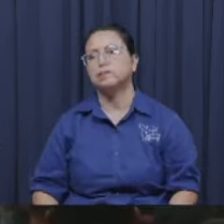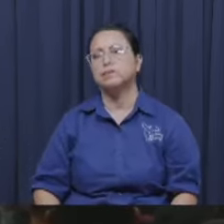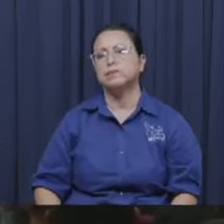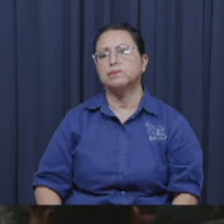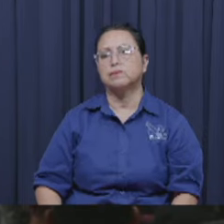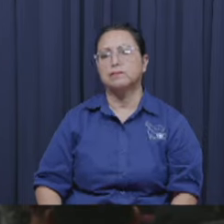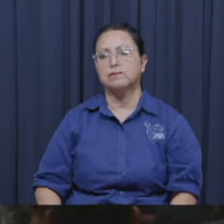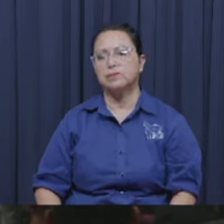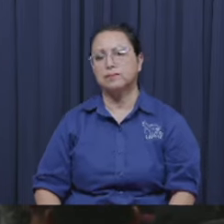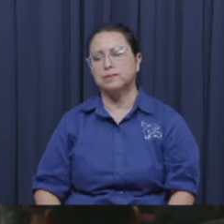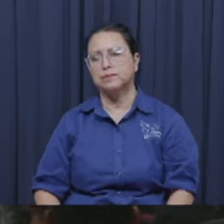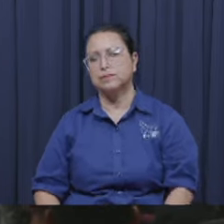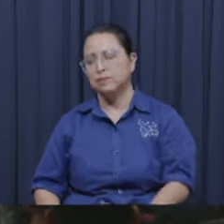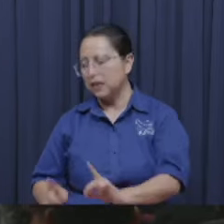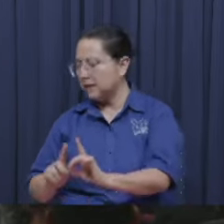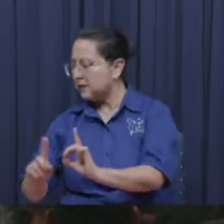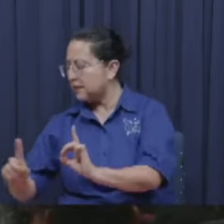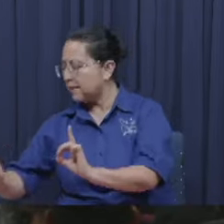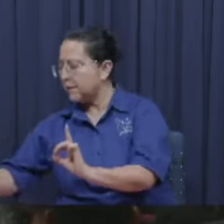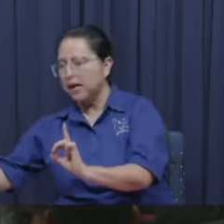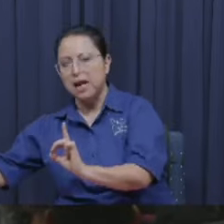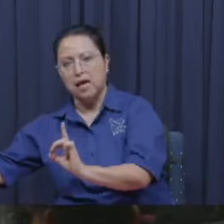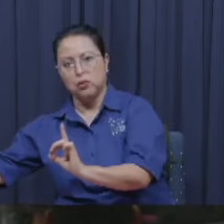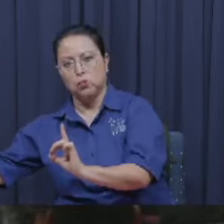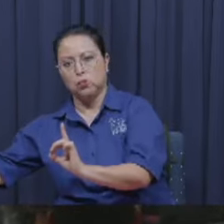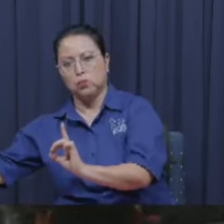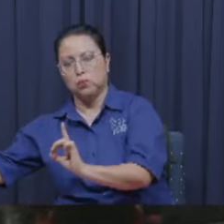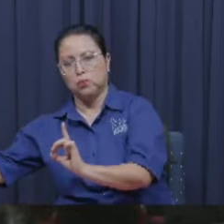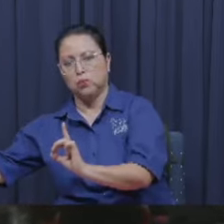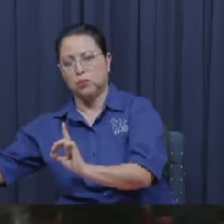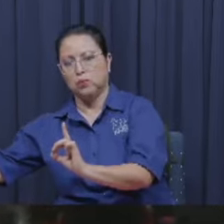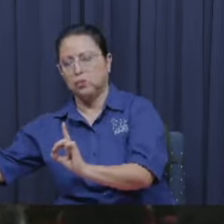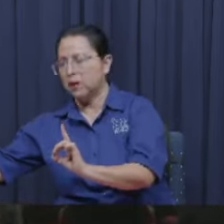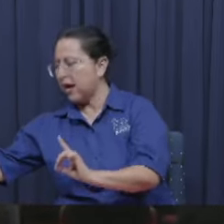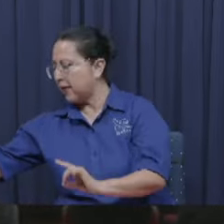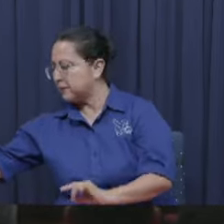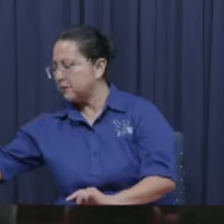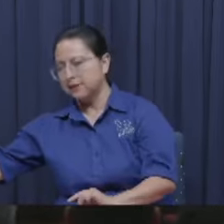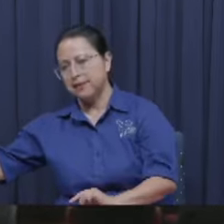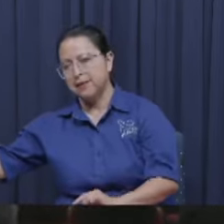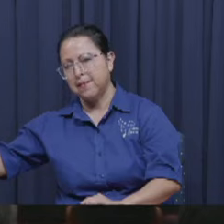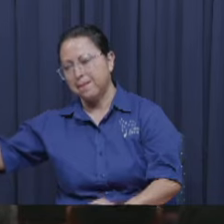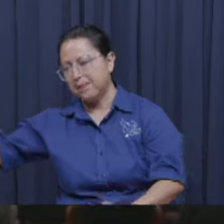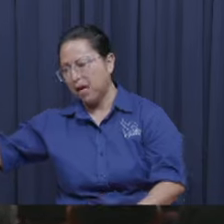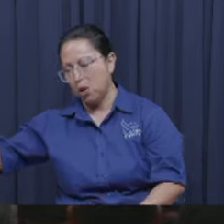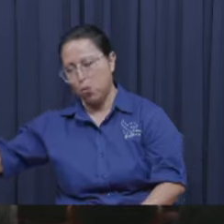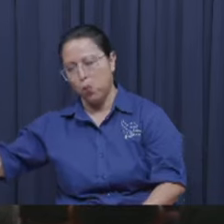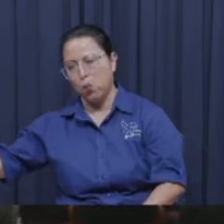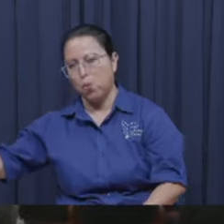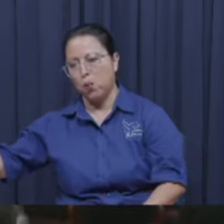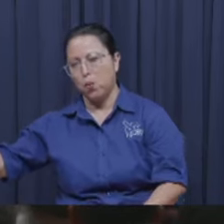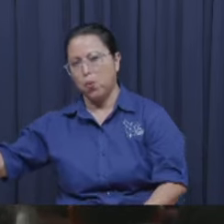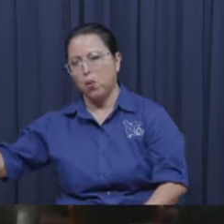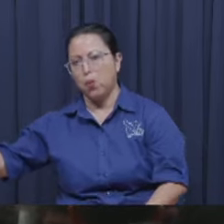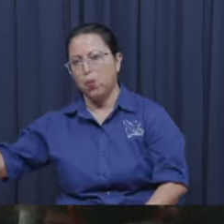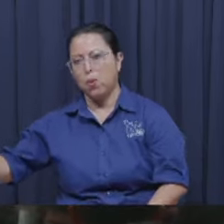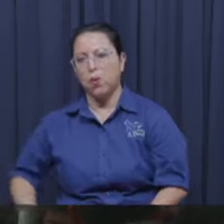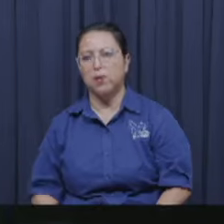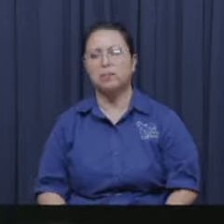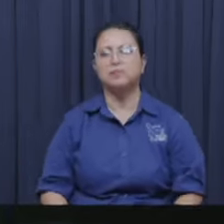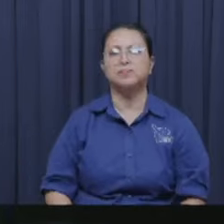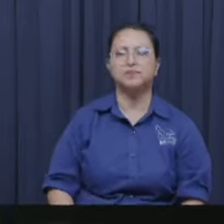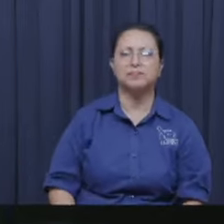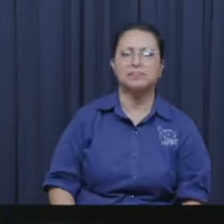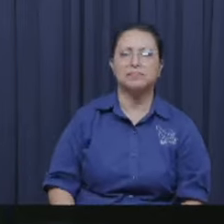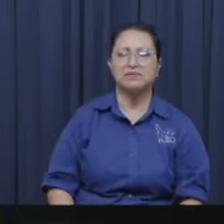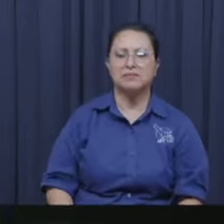que ya ha hecho chicharrón, pues son sabrosos, pero ahí no, ¿sí? Y que representa una cosa terrible de